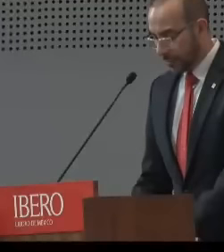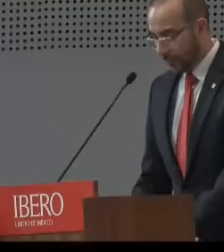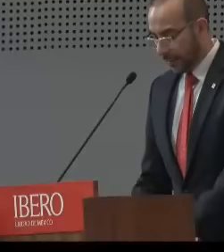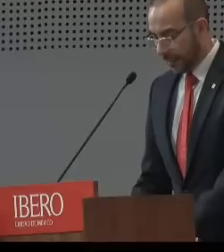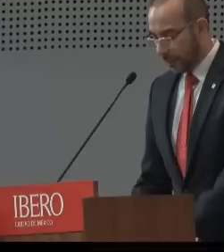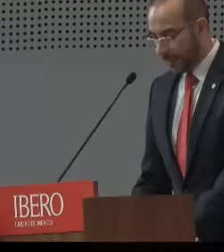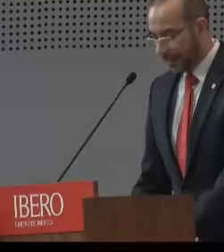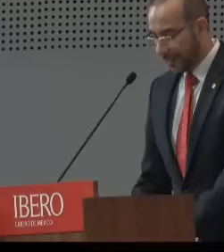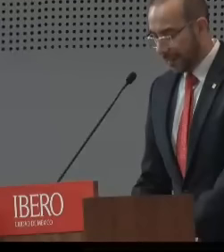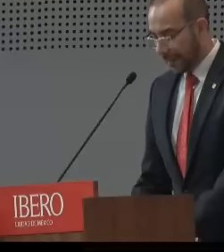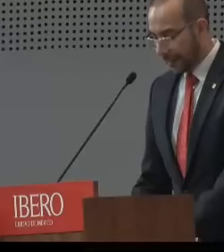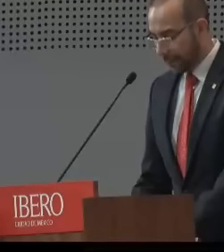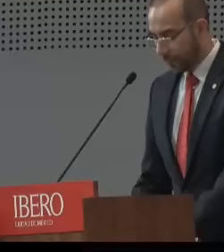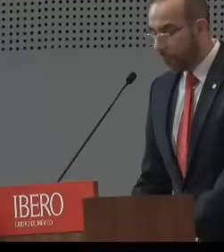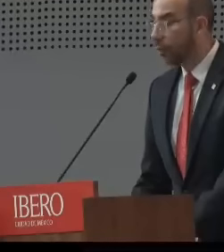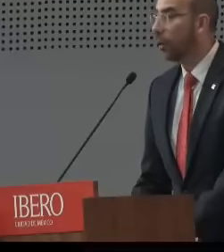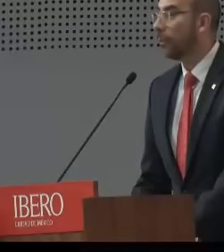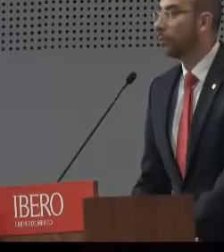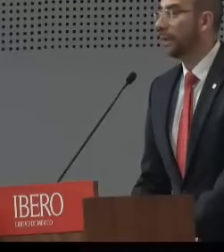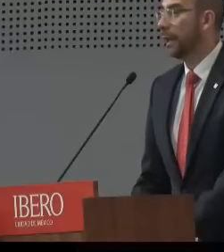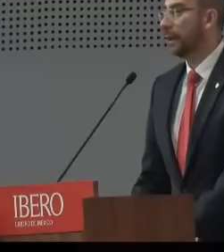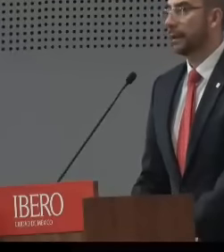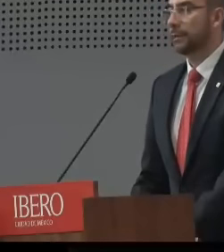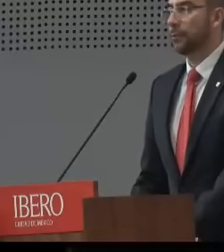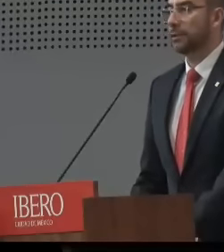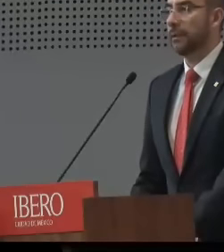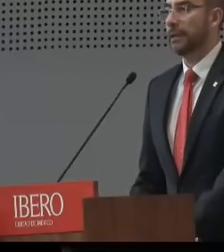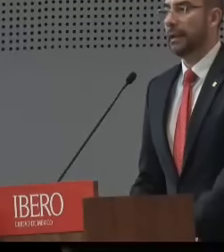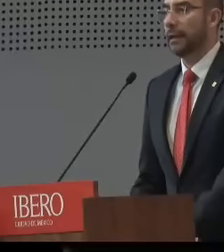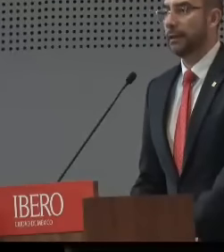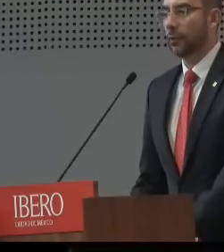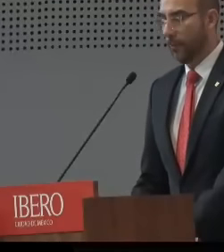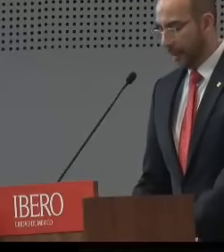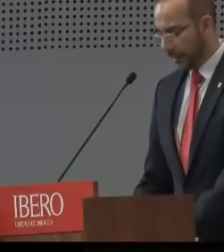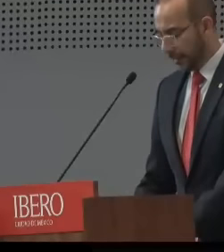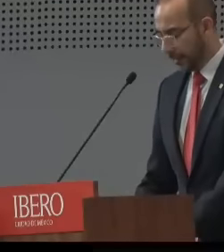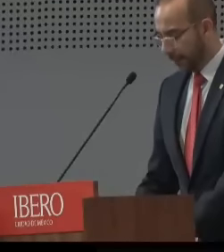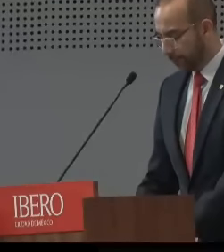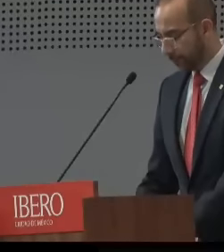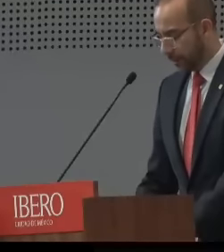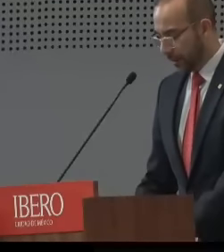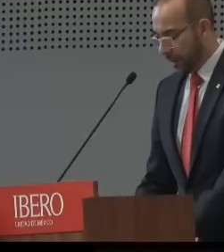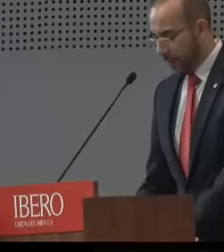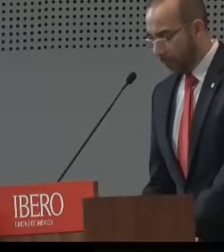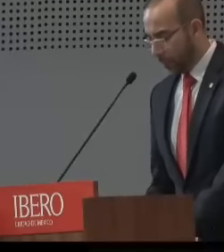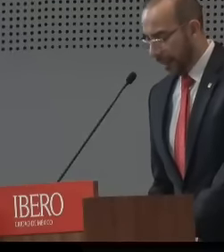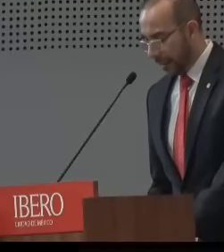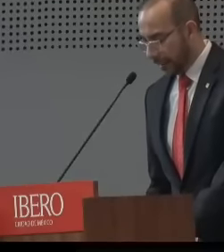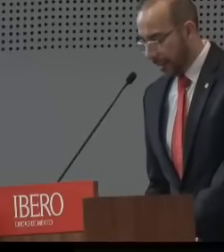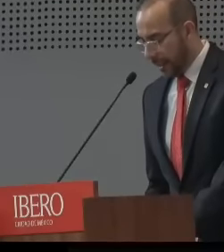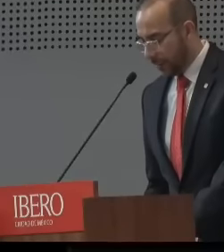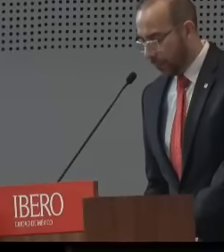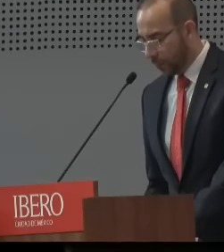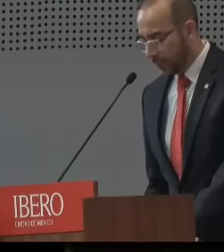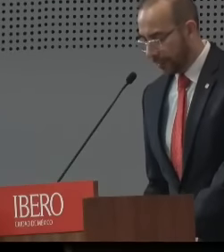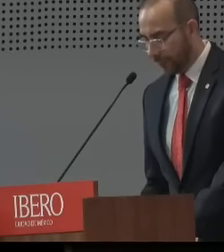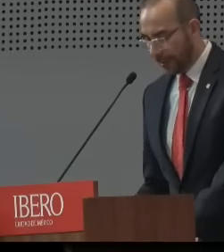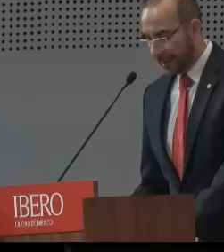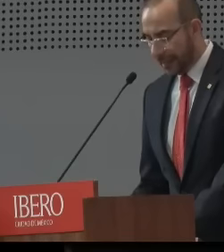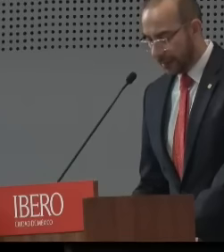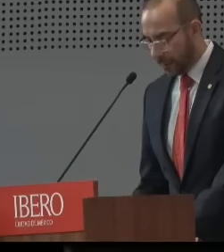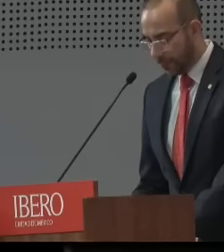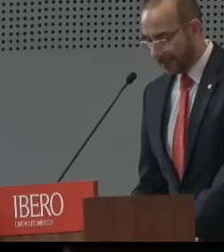asumir nuestro derecho a decidir como una responsabilidad compartida. Votar en junio